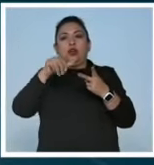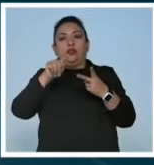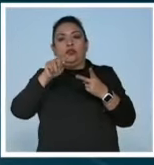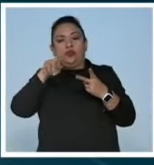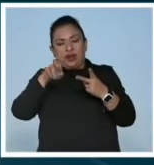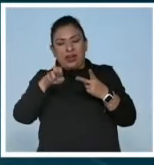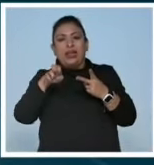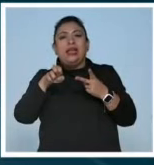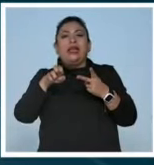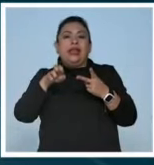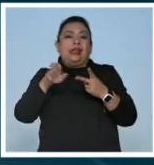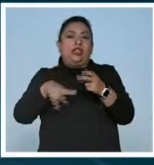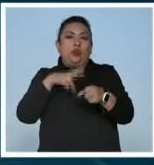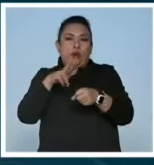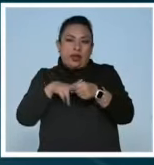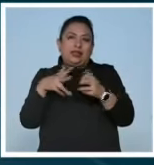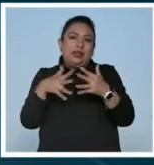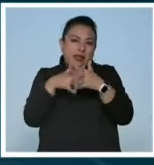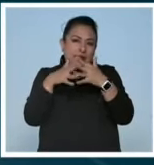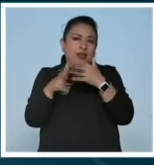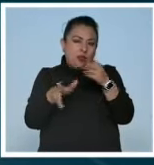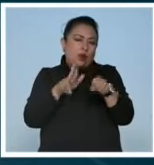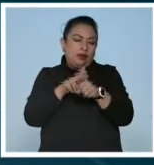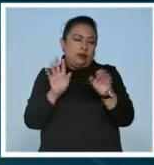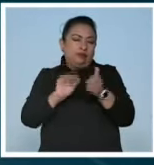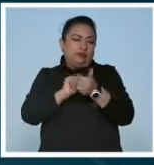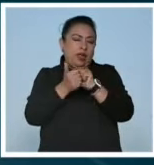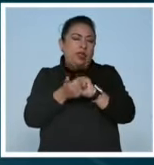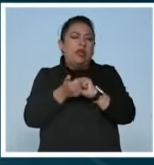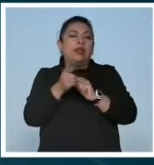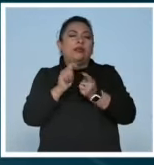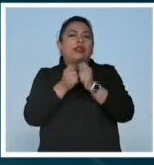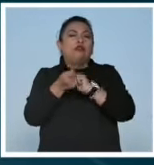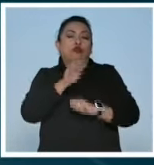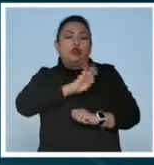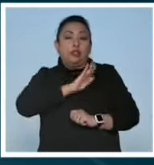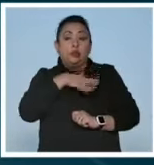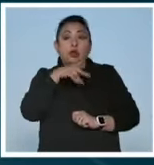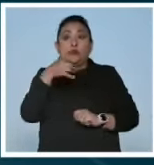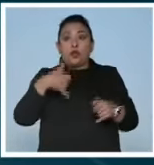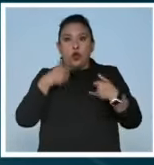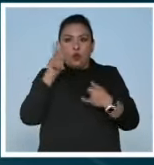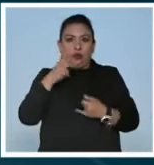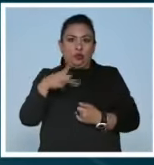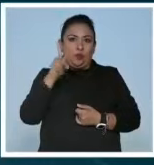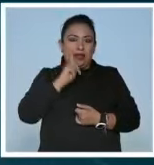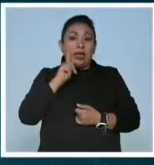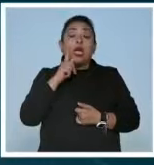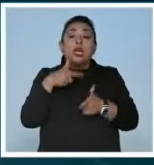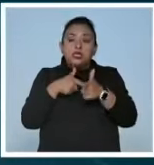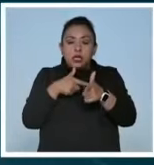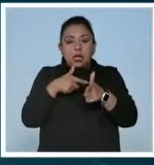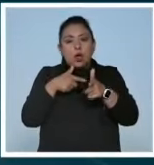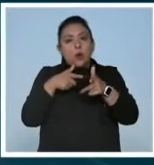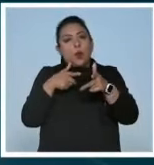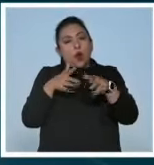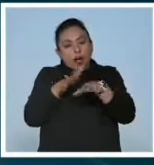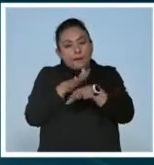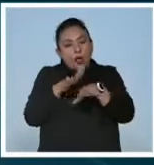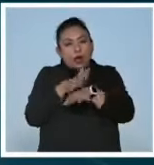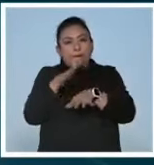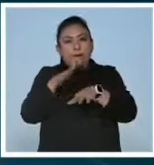Entonces en español sería como guerrero de la naturaleza. La joven mexicana continuará actualizando la aplicación para que en un